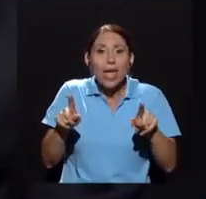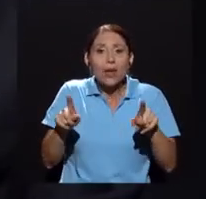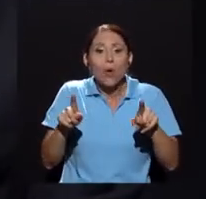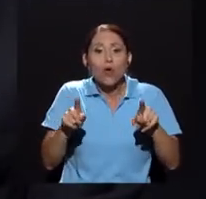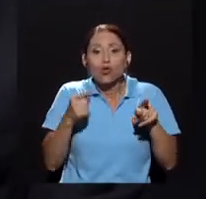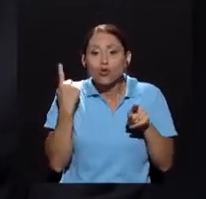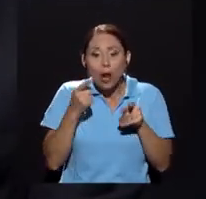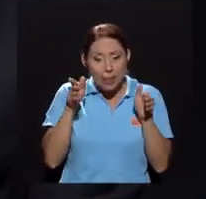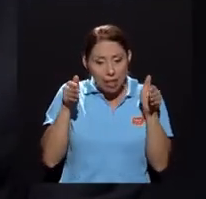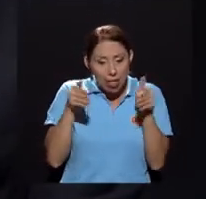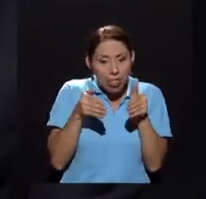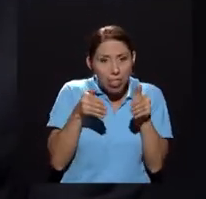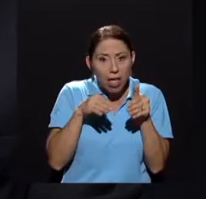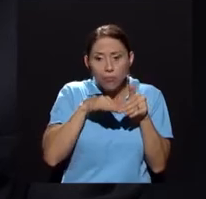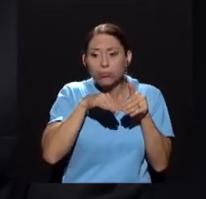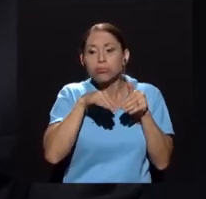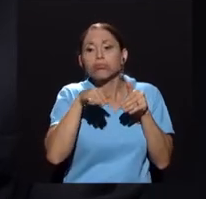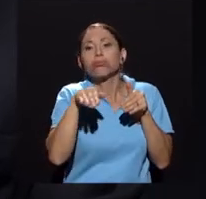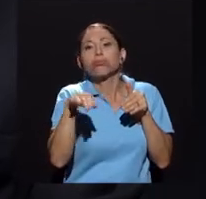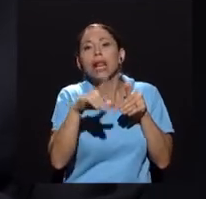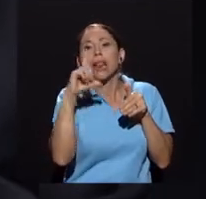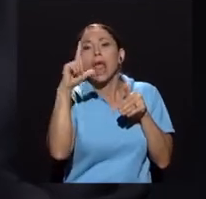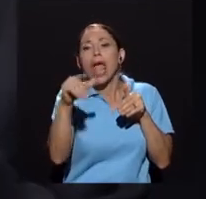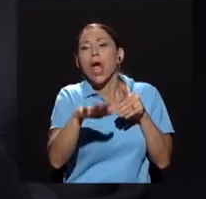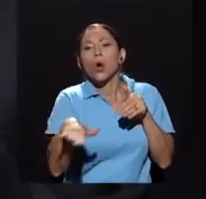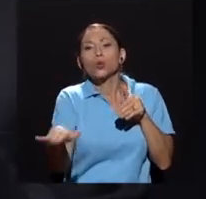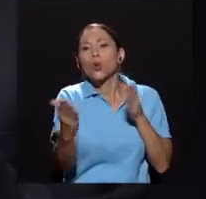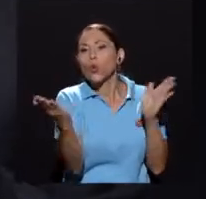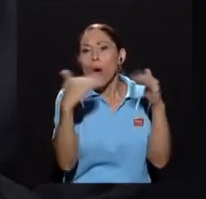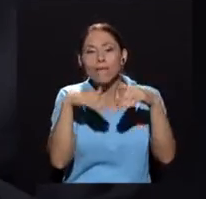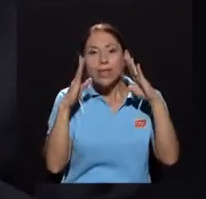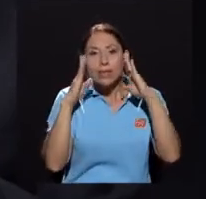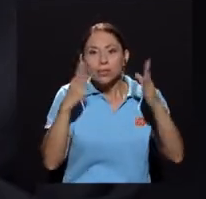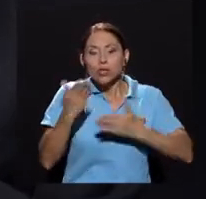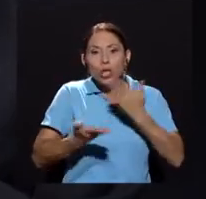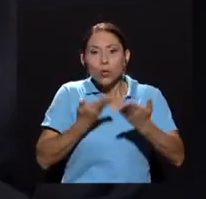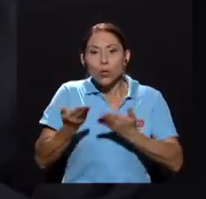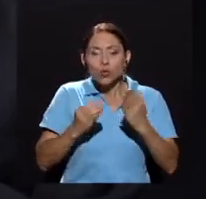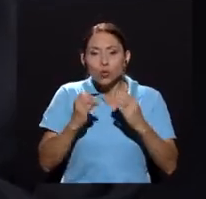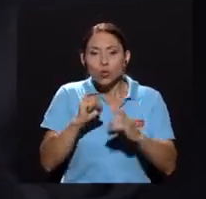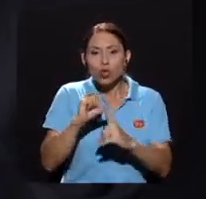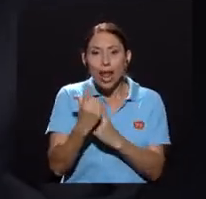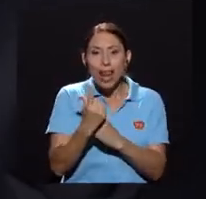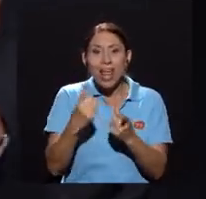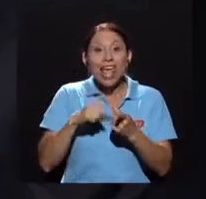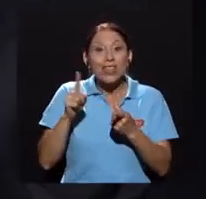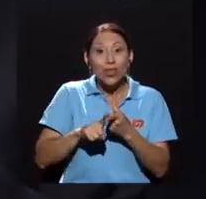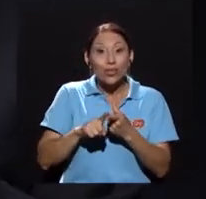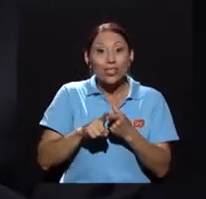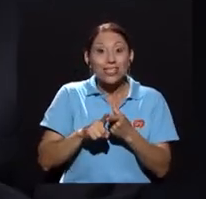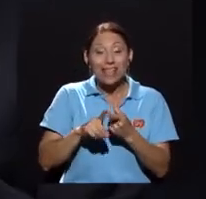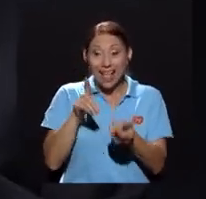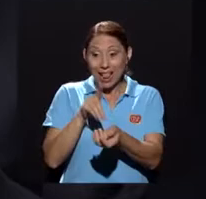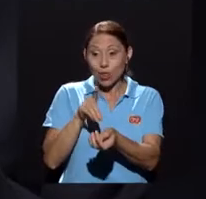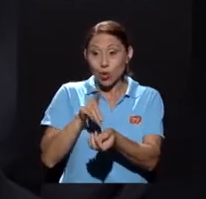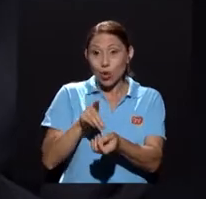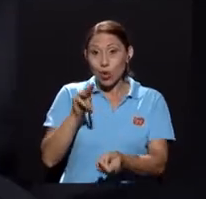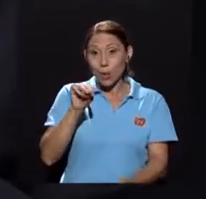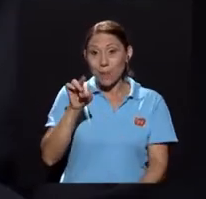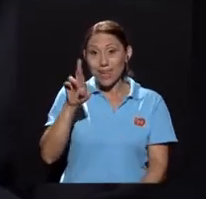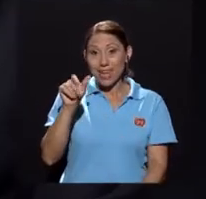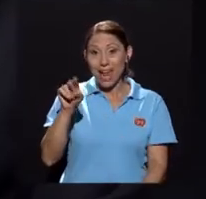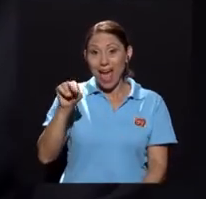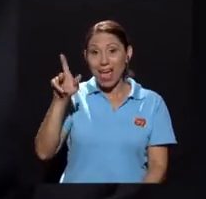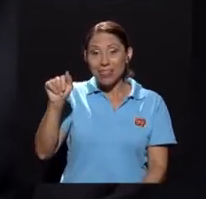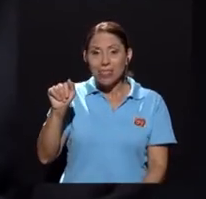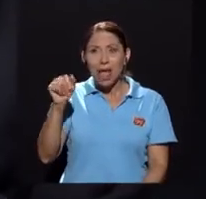no tenía cobertura del seguro social y entonces hacían números y el doctor miranda con ya la pizarra de asia números para explicar